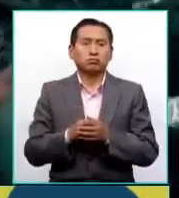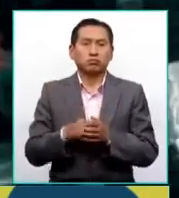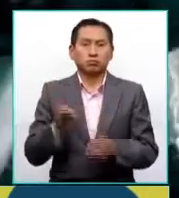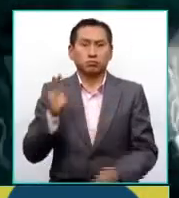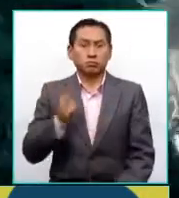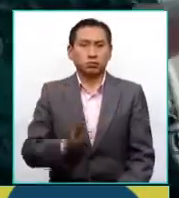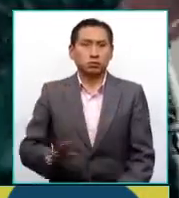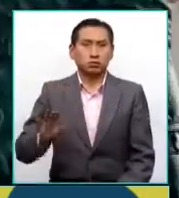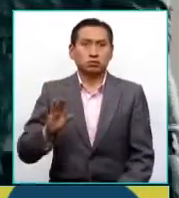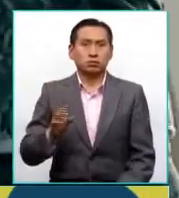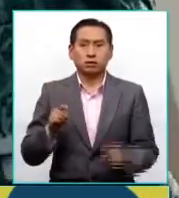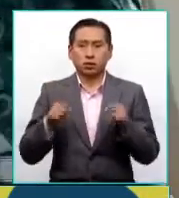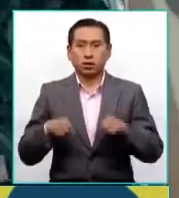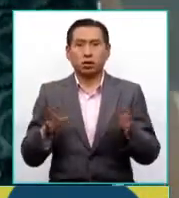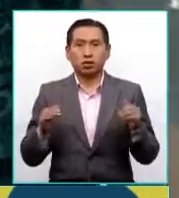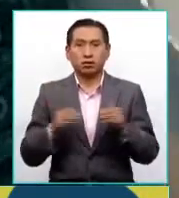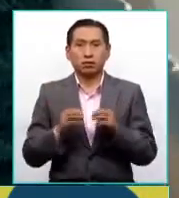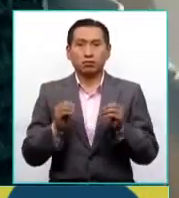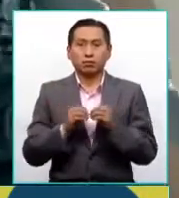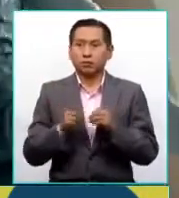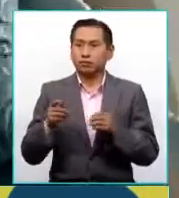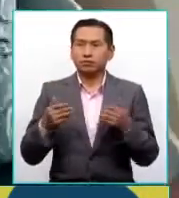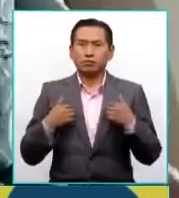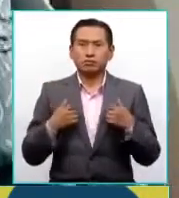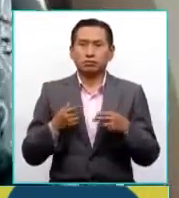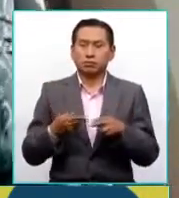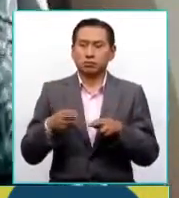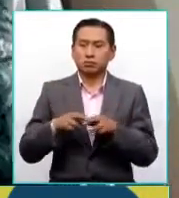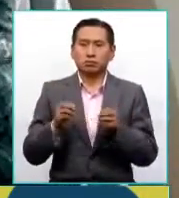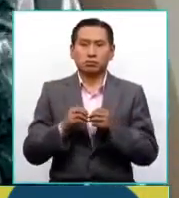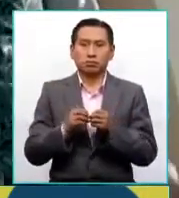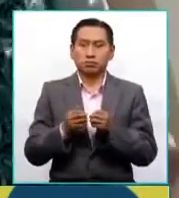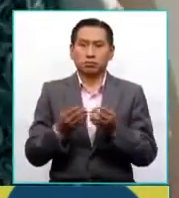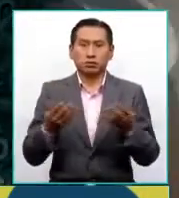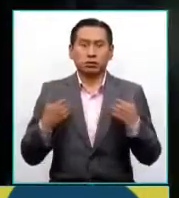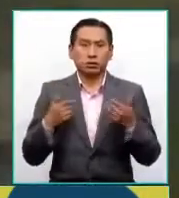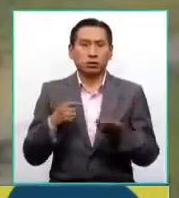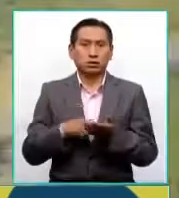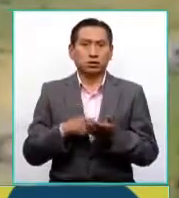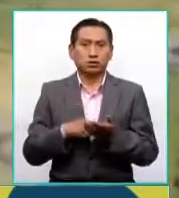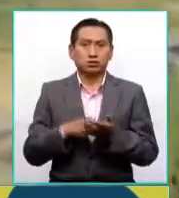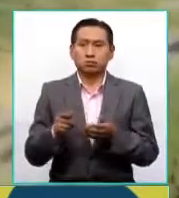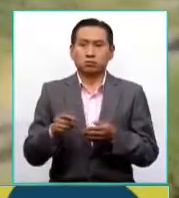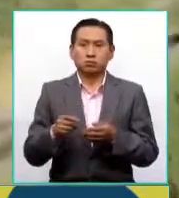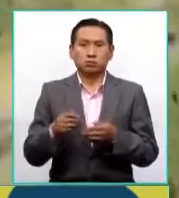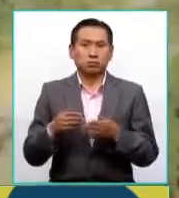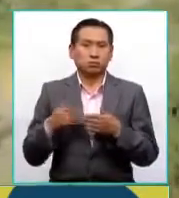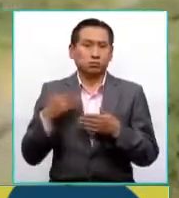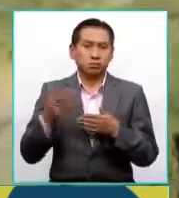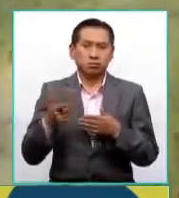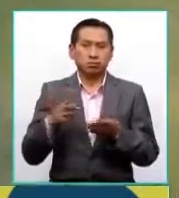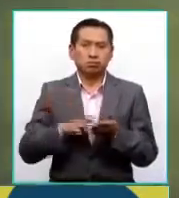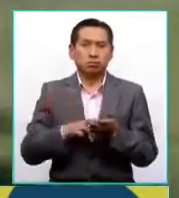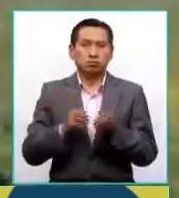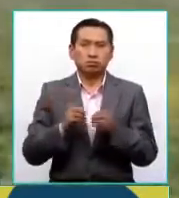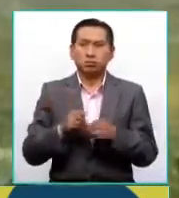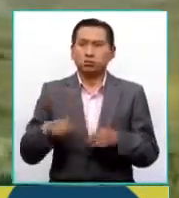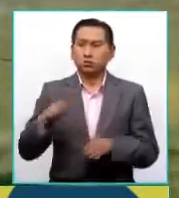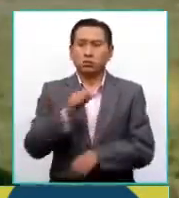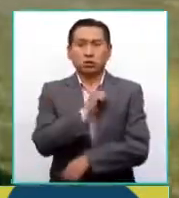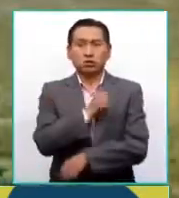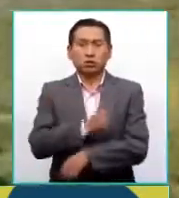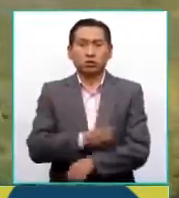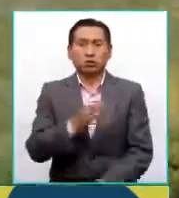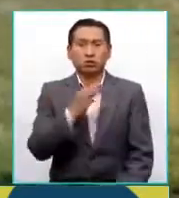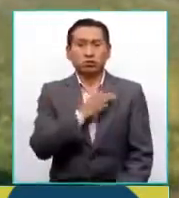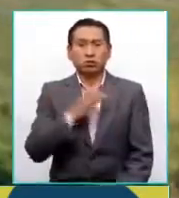país, y acá en la ciudad de La Paz, donde los casos también vienen en aumento, y es por ello que me imagino que en las próximas horas, a través de las autoridades